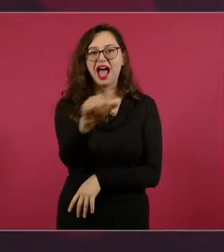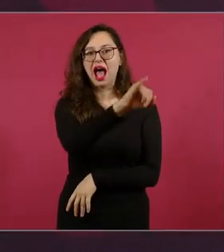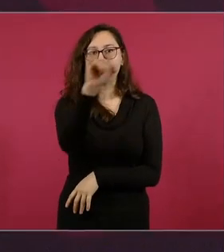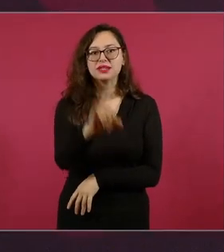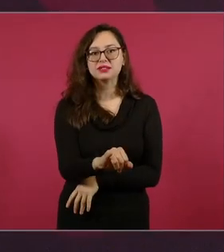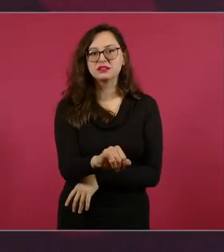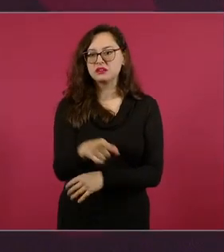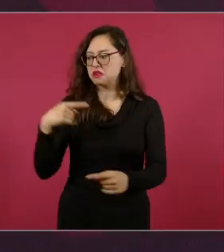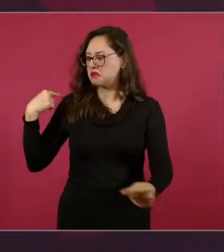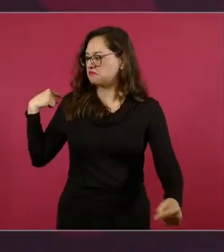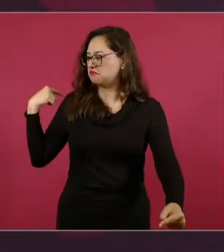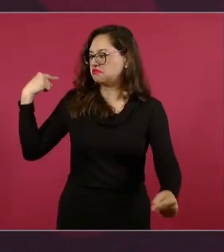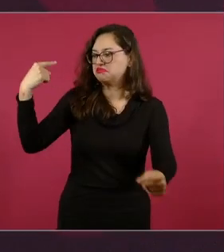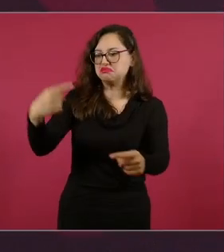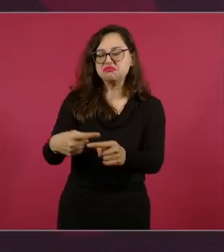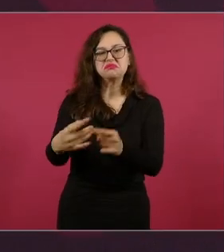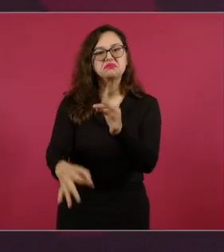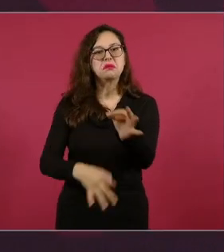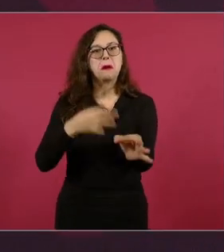Entonces,